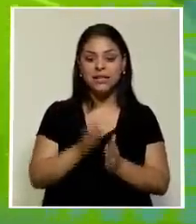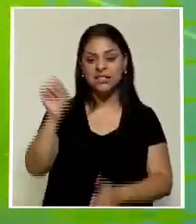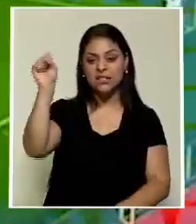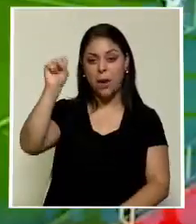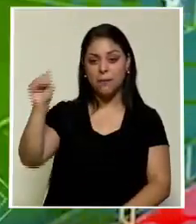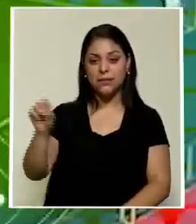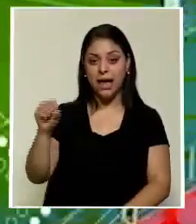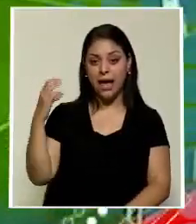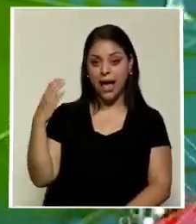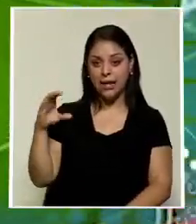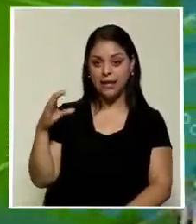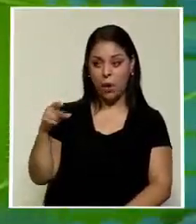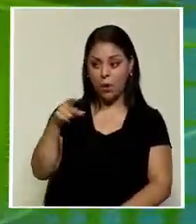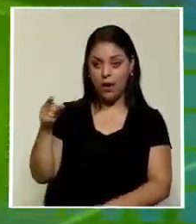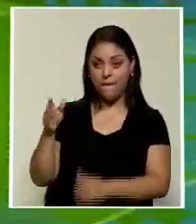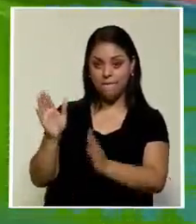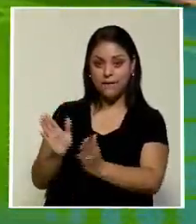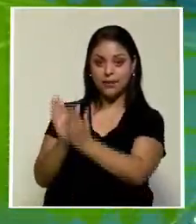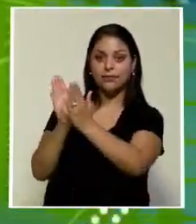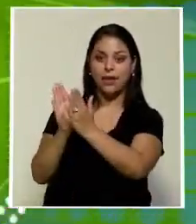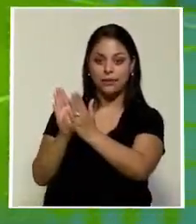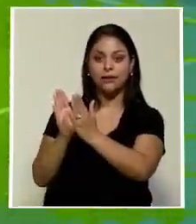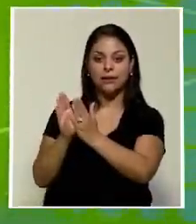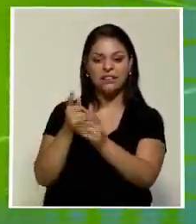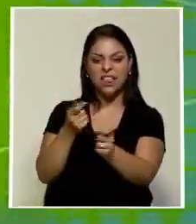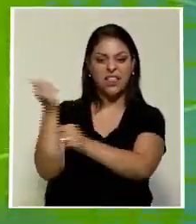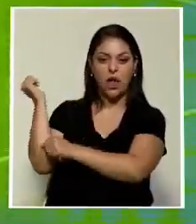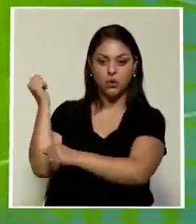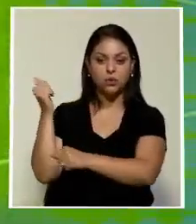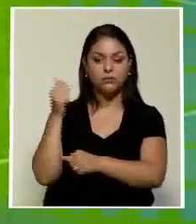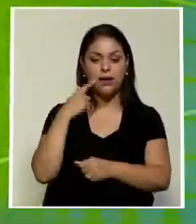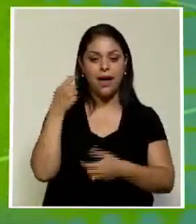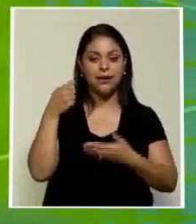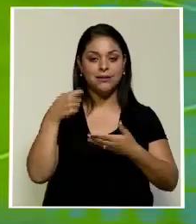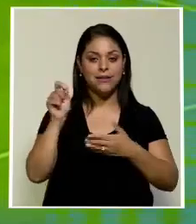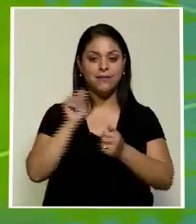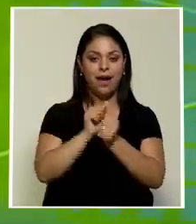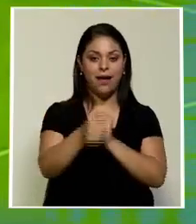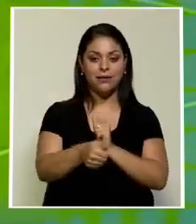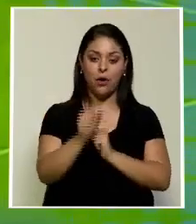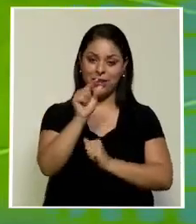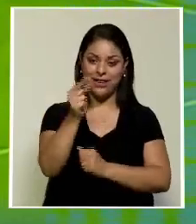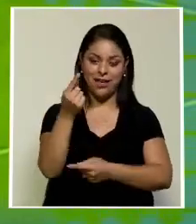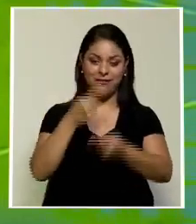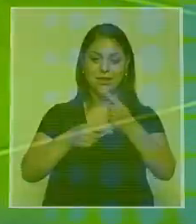que se enfrentarán, sacarlos de la zona de clasificación. Esto al volver de la pausa.